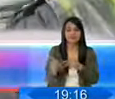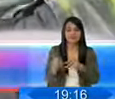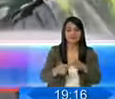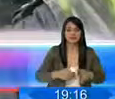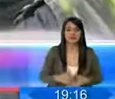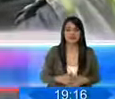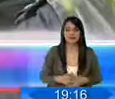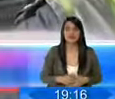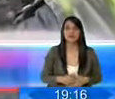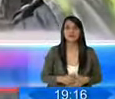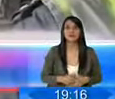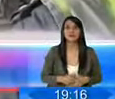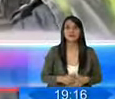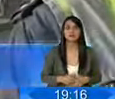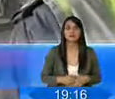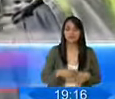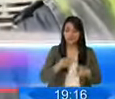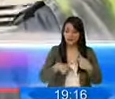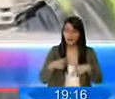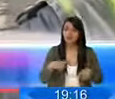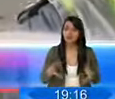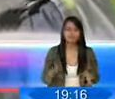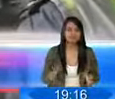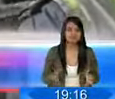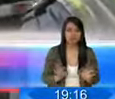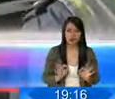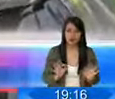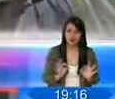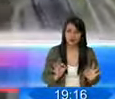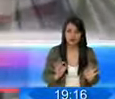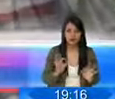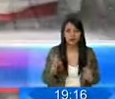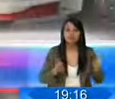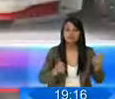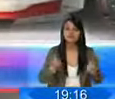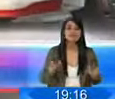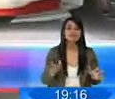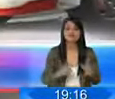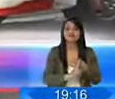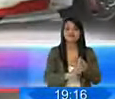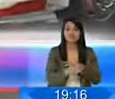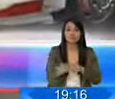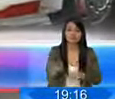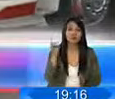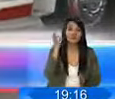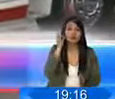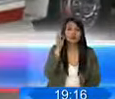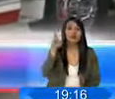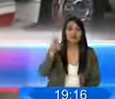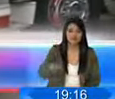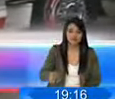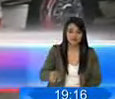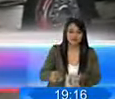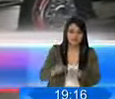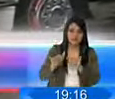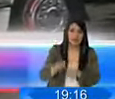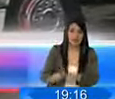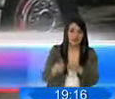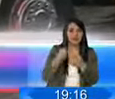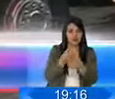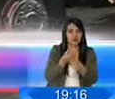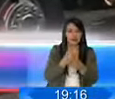sitio. No había heridos, no había conductor. El acompañante se había quedado para dar